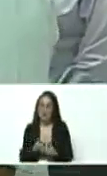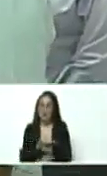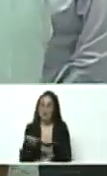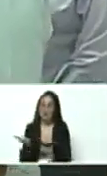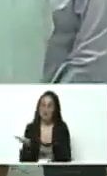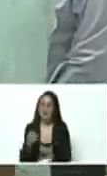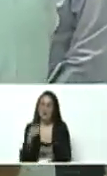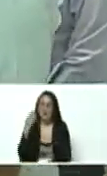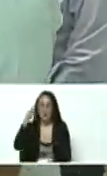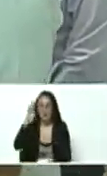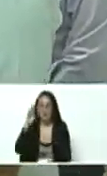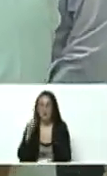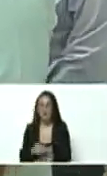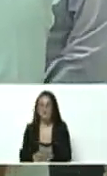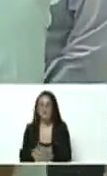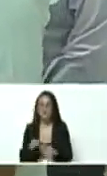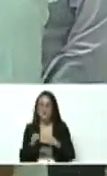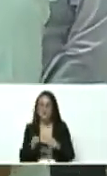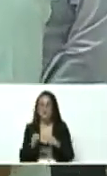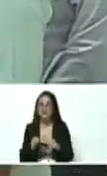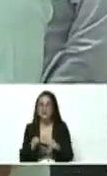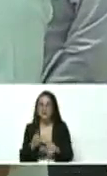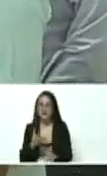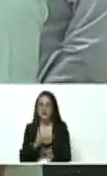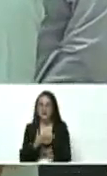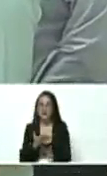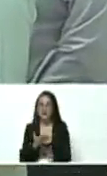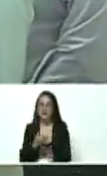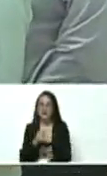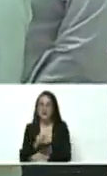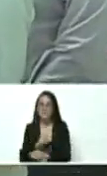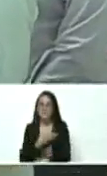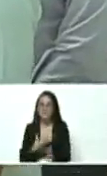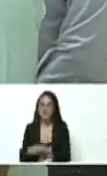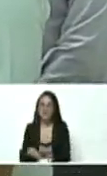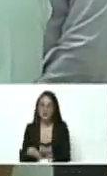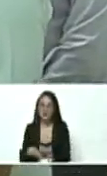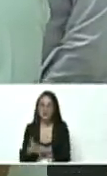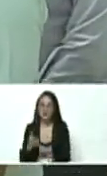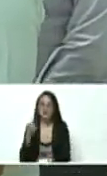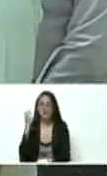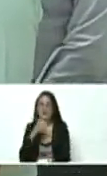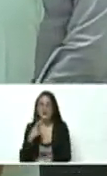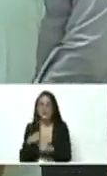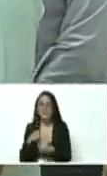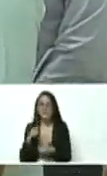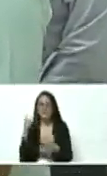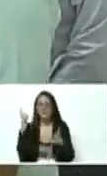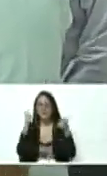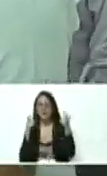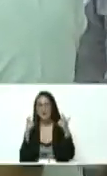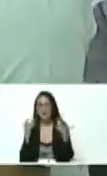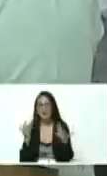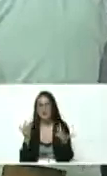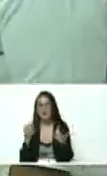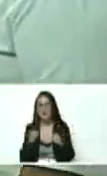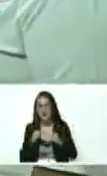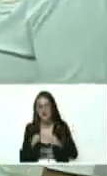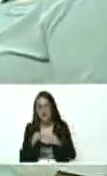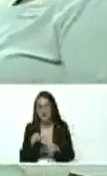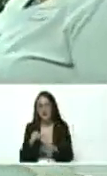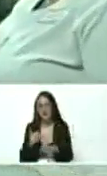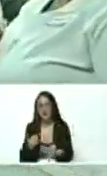Cuba, y siguiendo el legado de nuestro comandante en jefe Fidel y el presidente Hugo Chávez. Aquí estamos, siguiendo el legado de